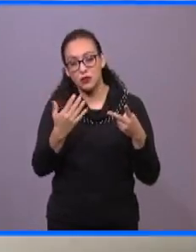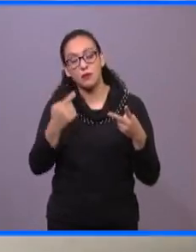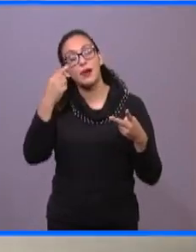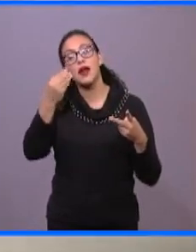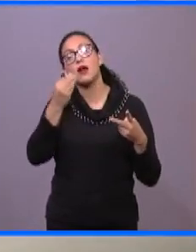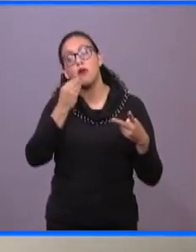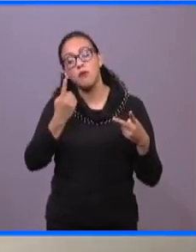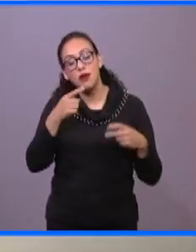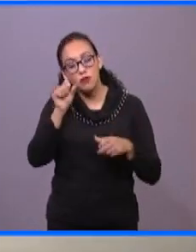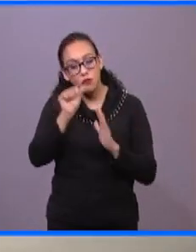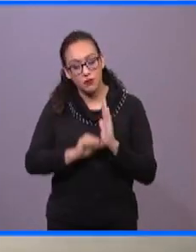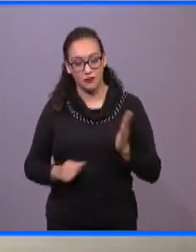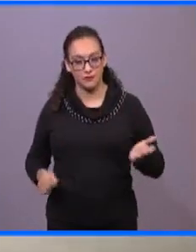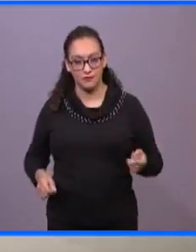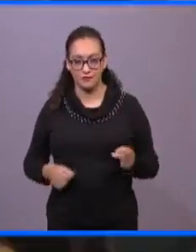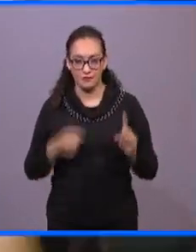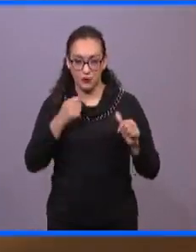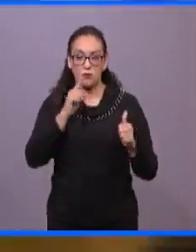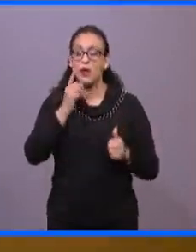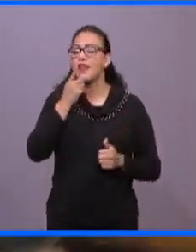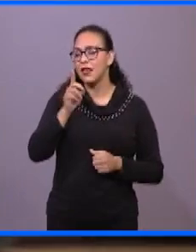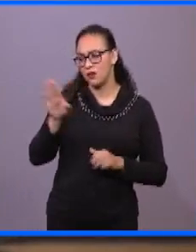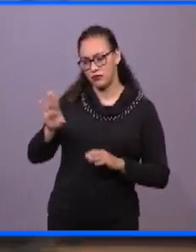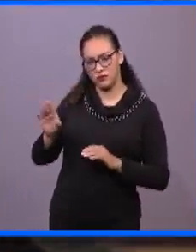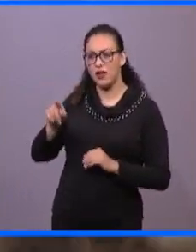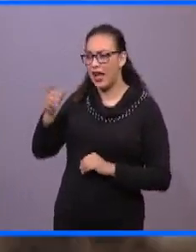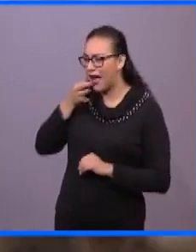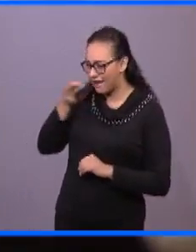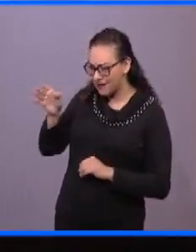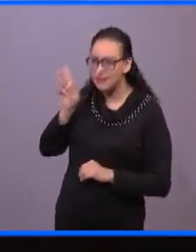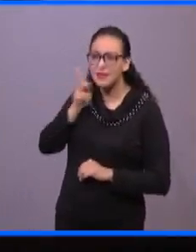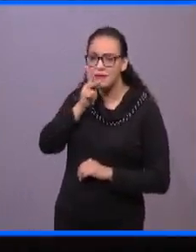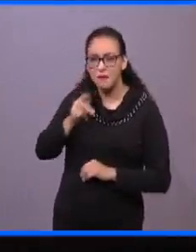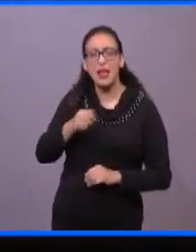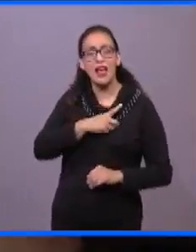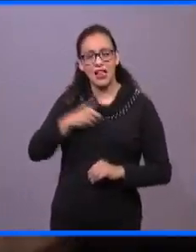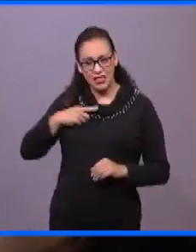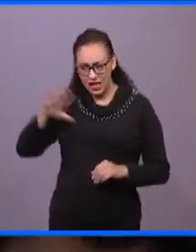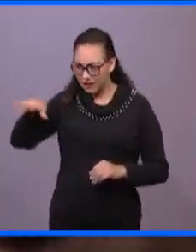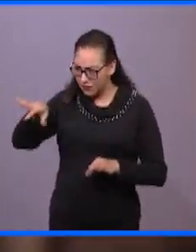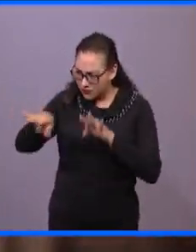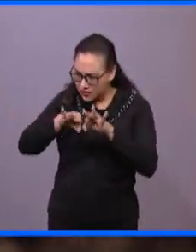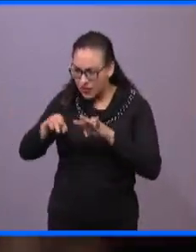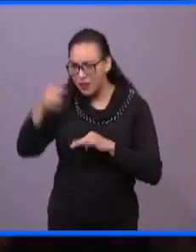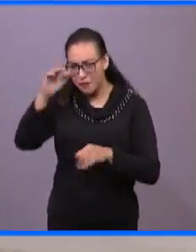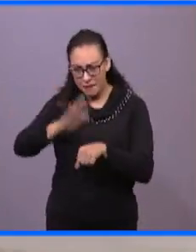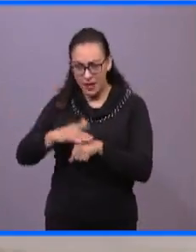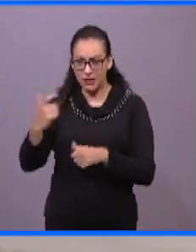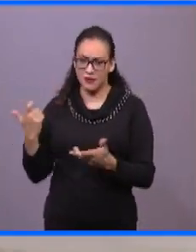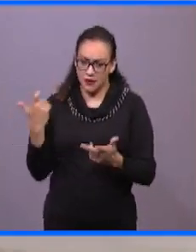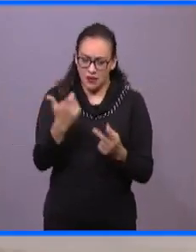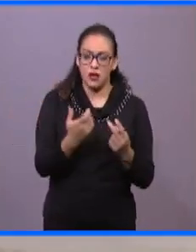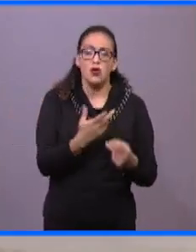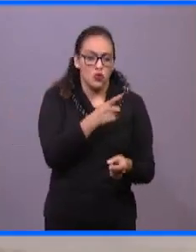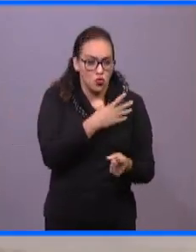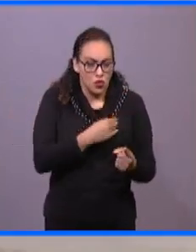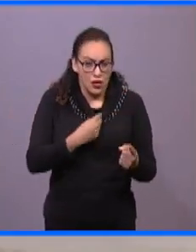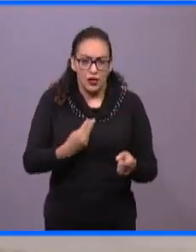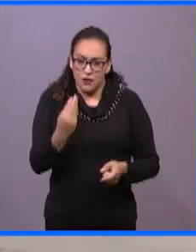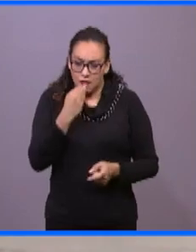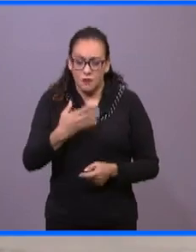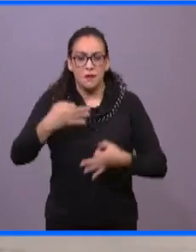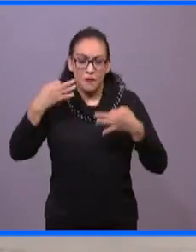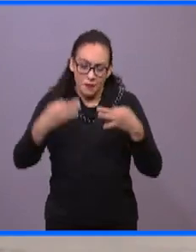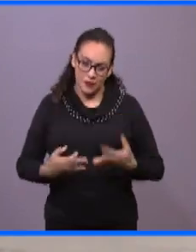lo que ordenó a la sala que instruya al padre a encontrar la forma de allegarse de mayores fondos con el fin de que sus hijas puedan recibir